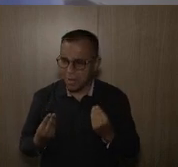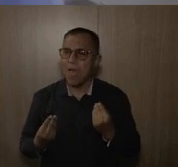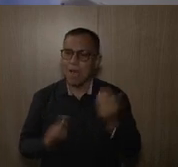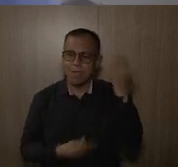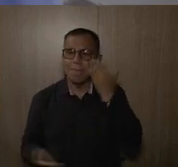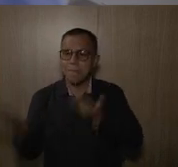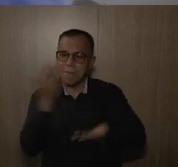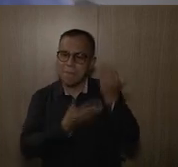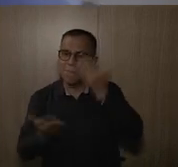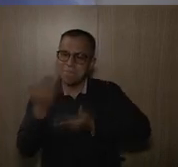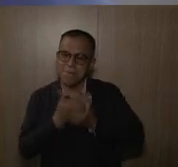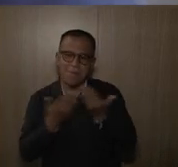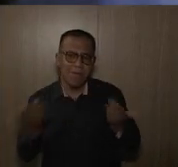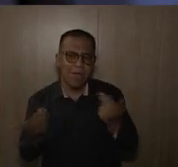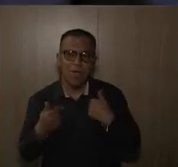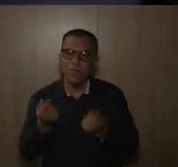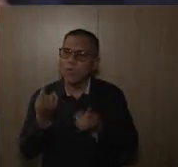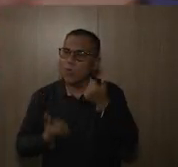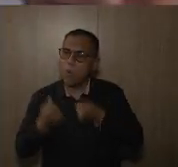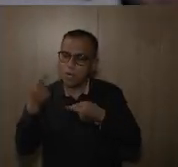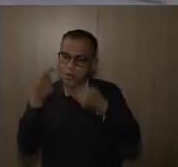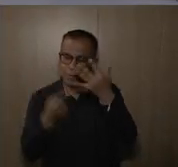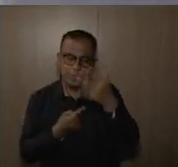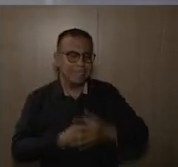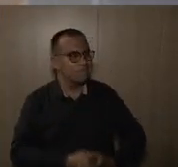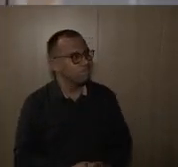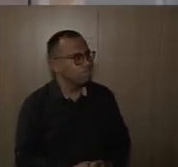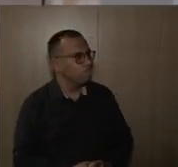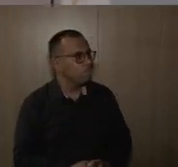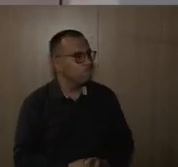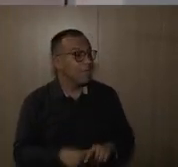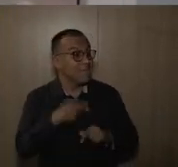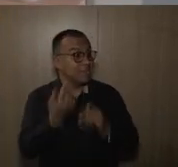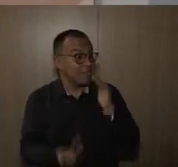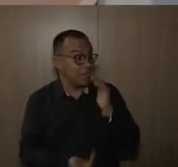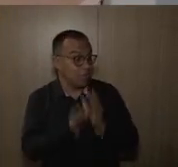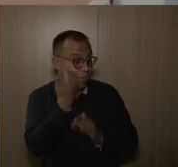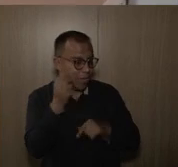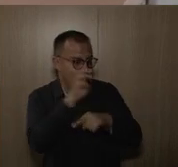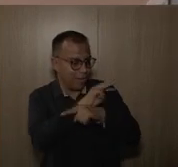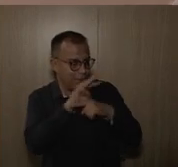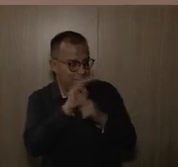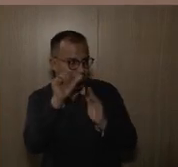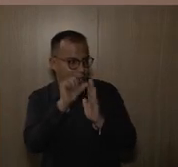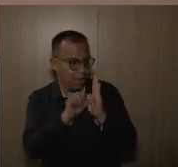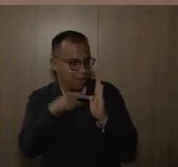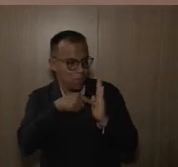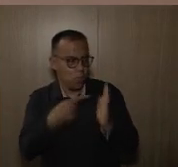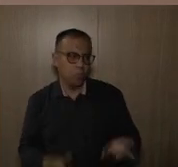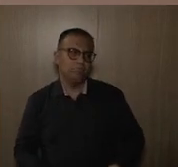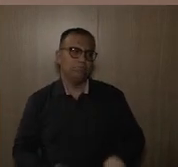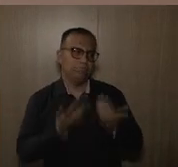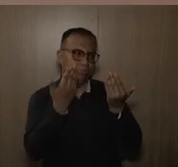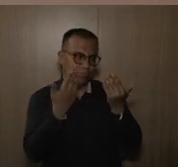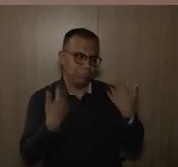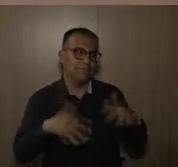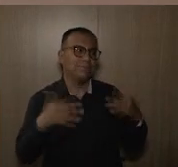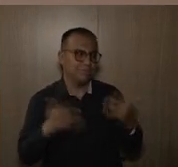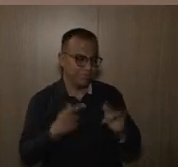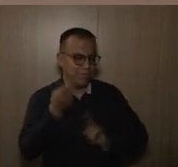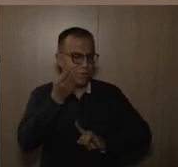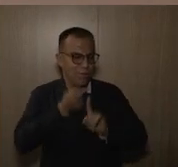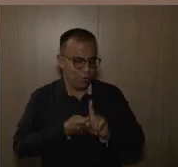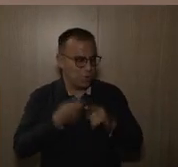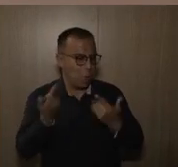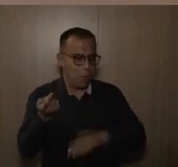en la aplicación. ¿Cuál destacaría usted? Mira, Andrés, que esta nueva plataforma nos facilita muchísimos aspectos en nuestro rol como